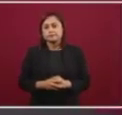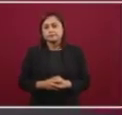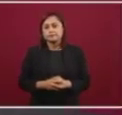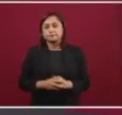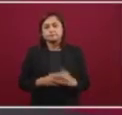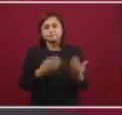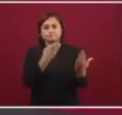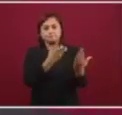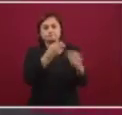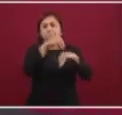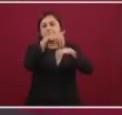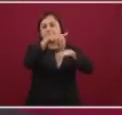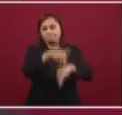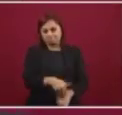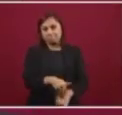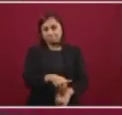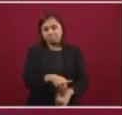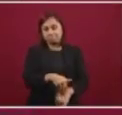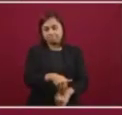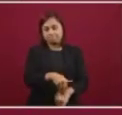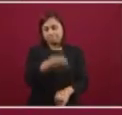Lo que establece la ley.